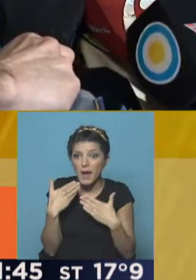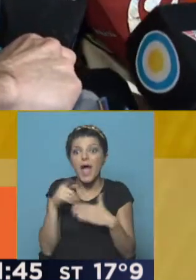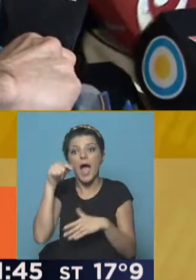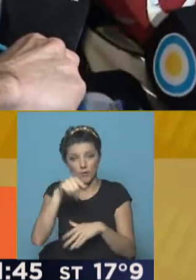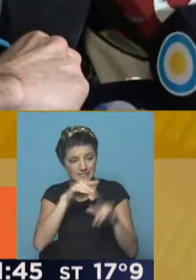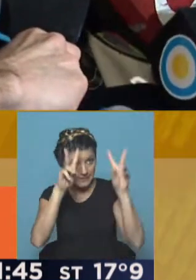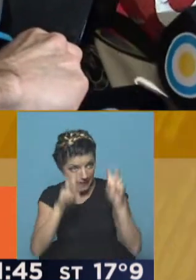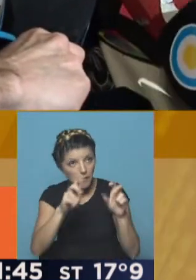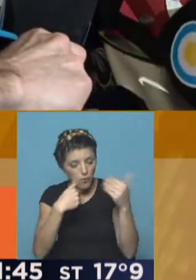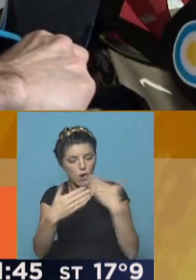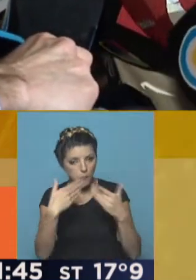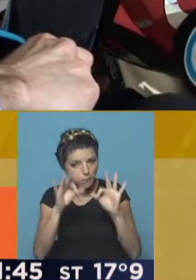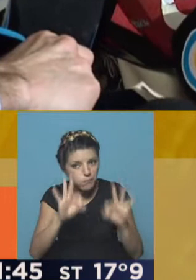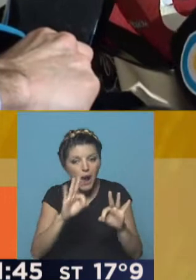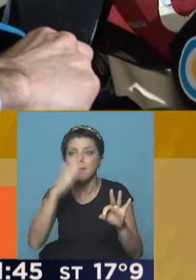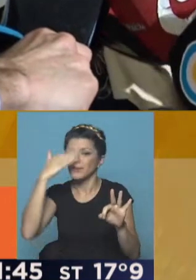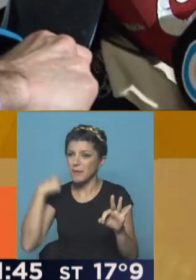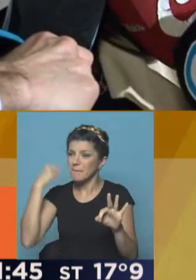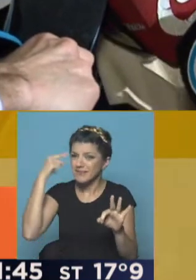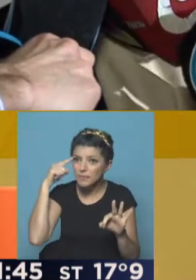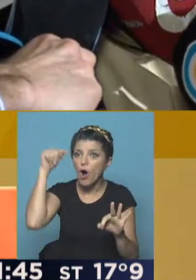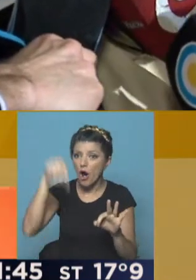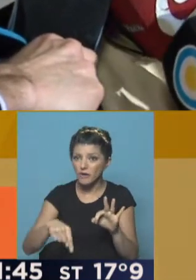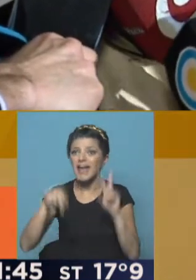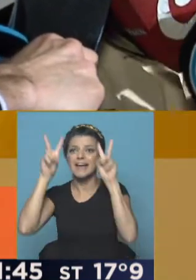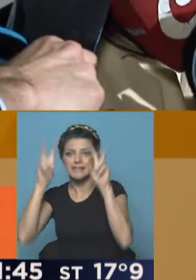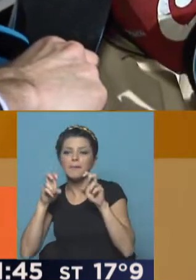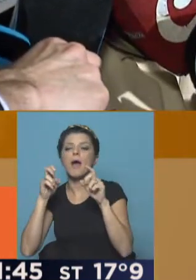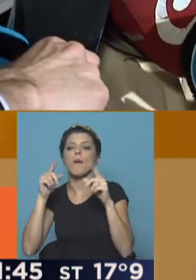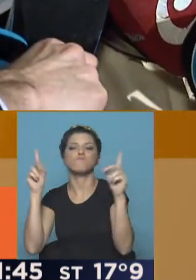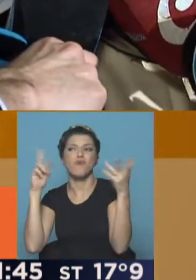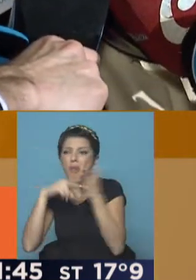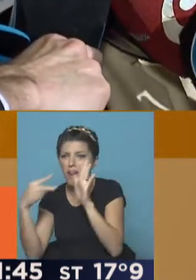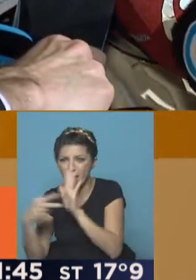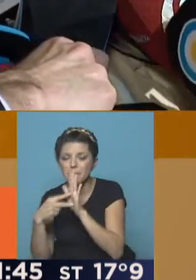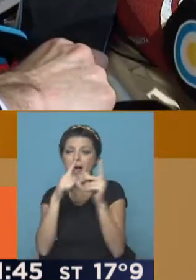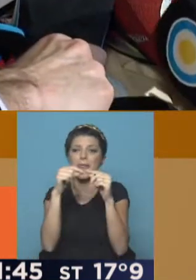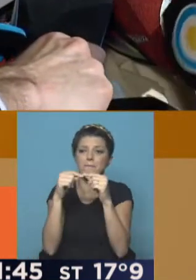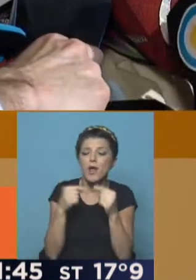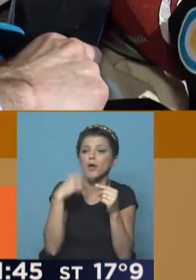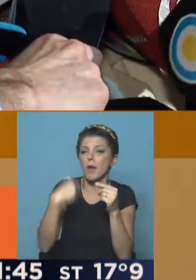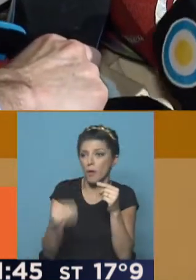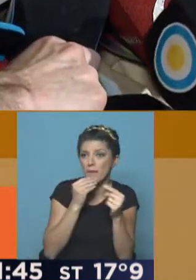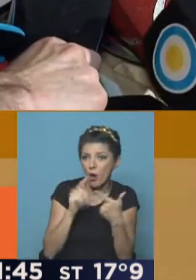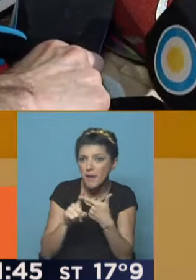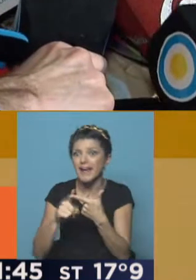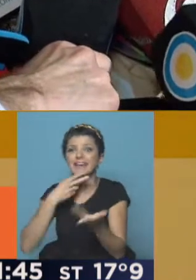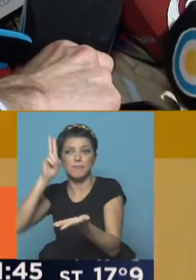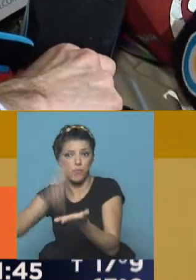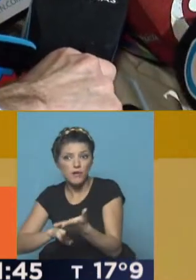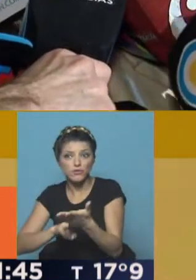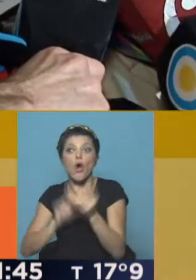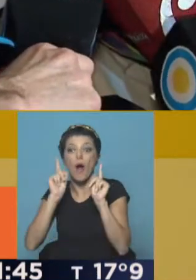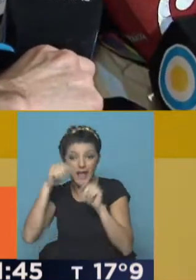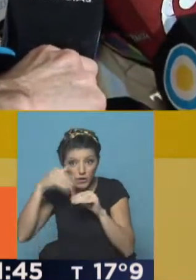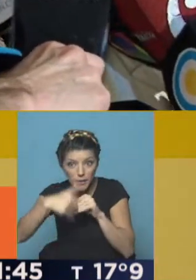por este tema, pero también vayamos por el problema que tenemos en materias de tarifa y en materia de precios de alimento. Espero que ahora la Cámara empiece a funcionar